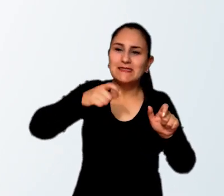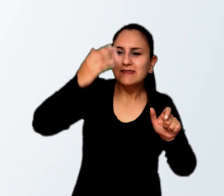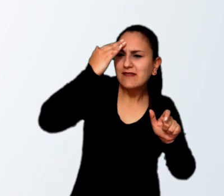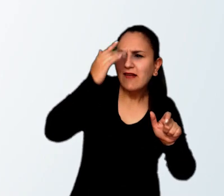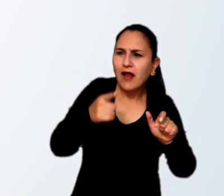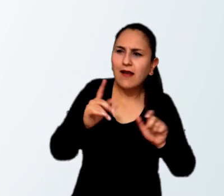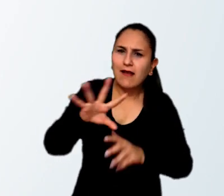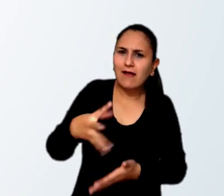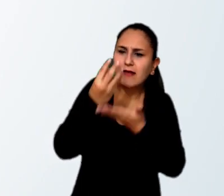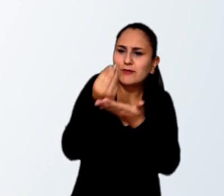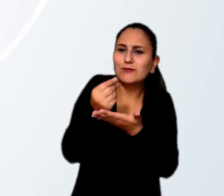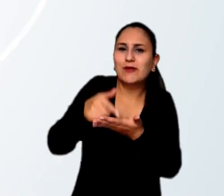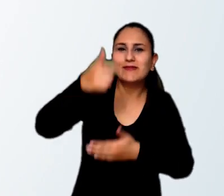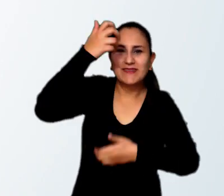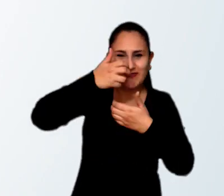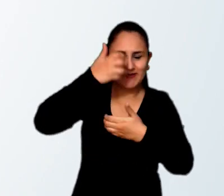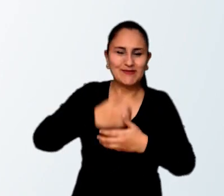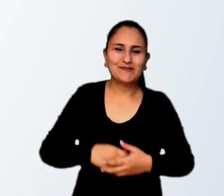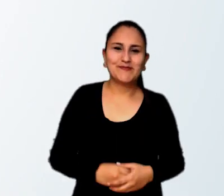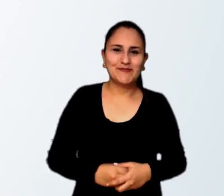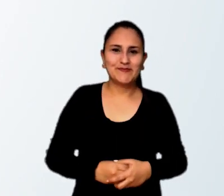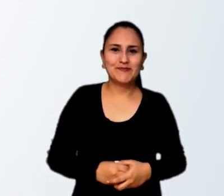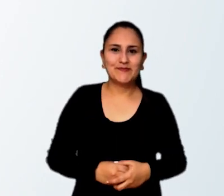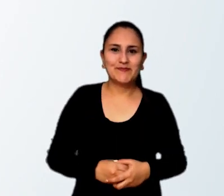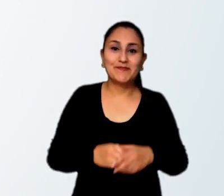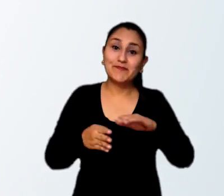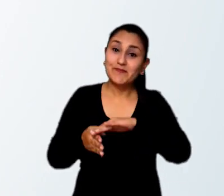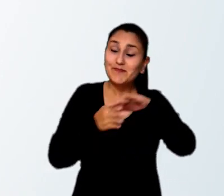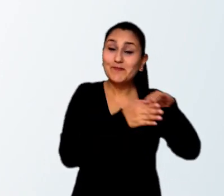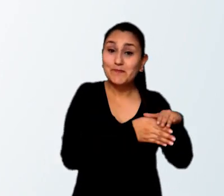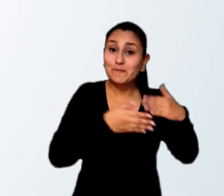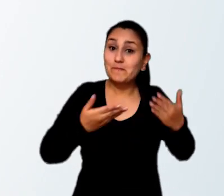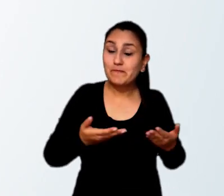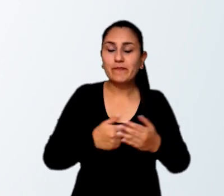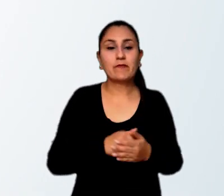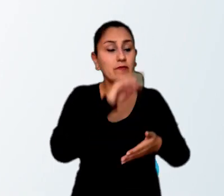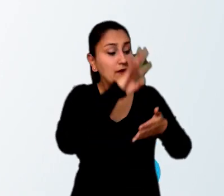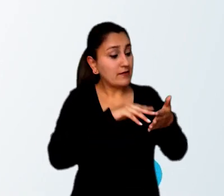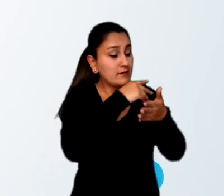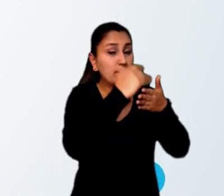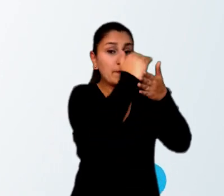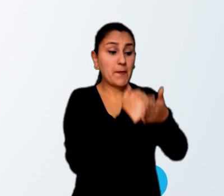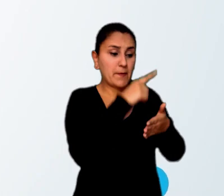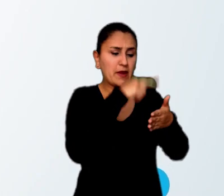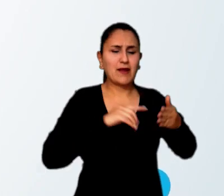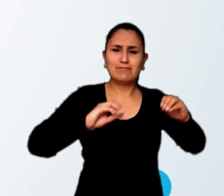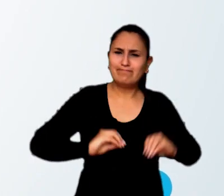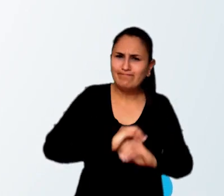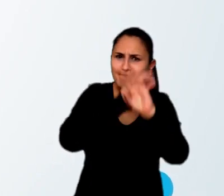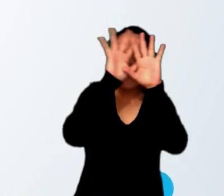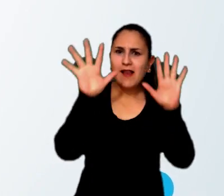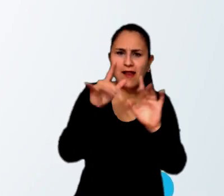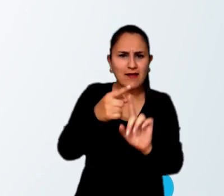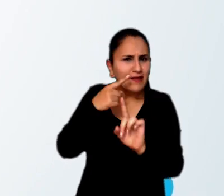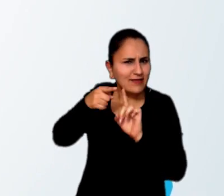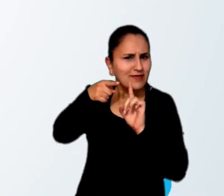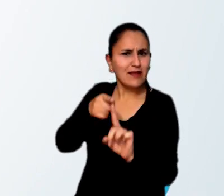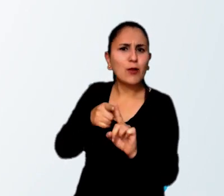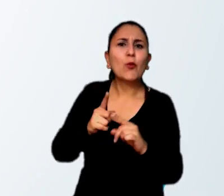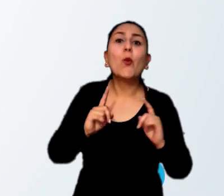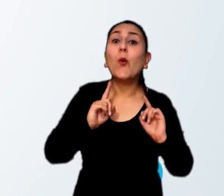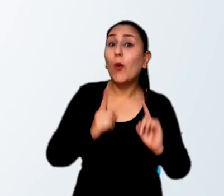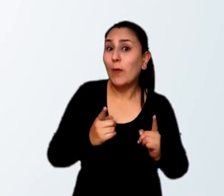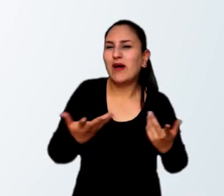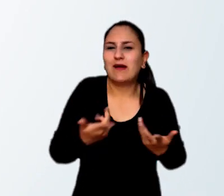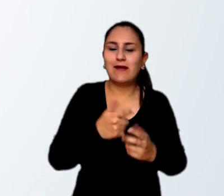resultados de la evaluación por otro lado las rúbricas clarifican de forma más directa pues a